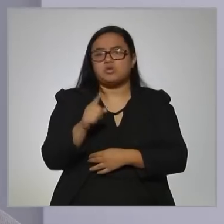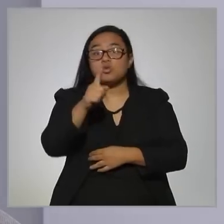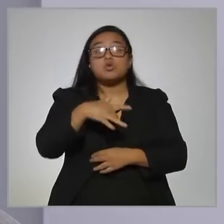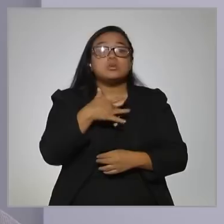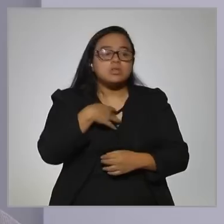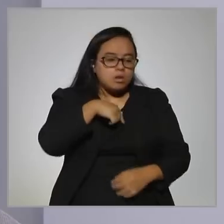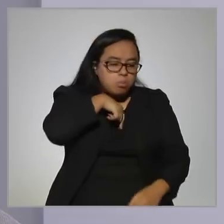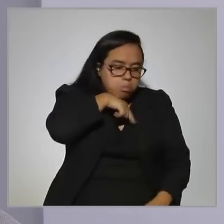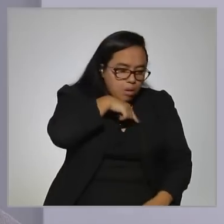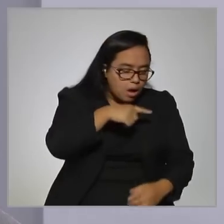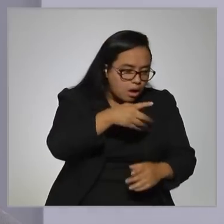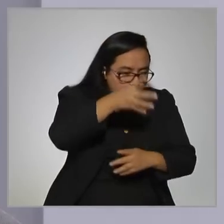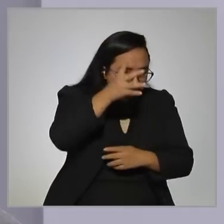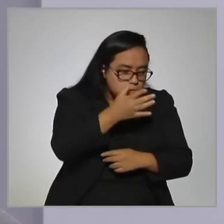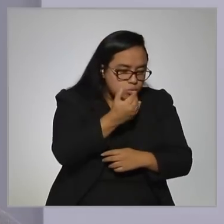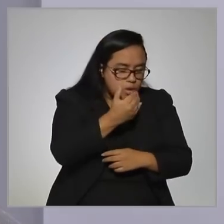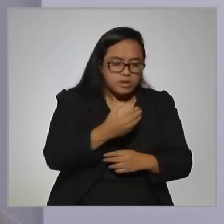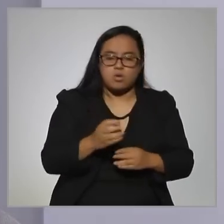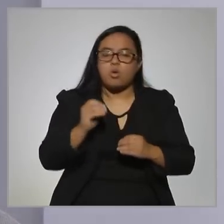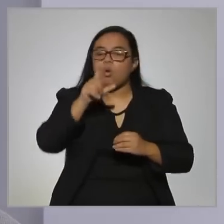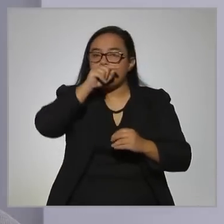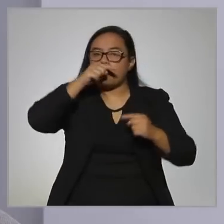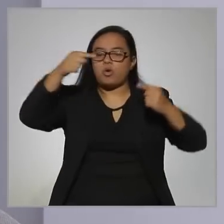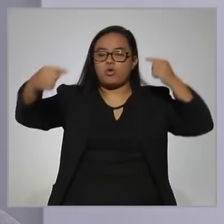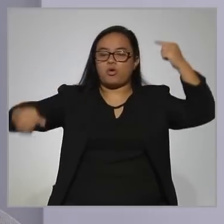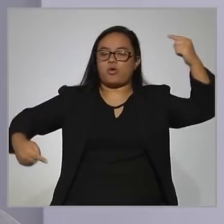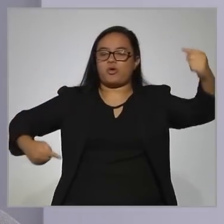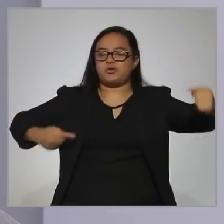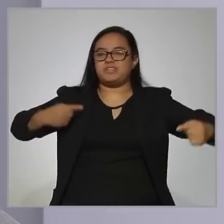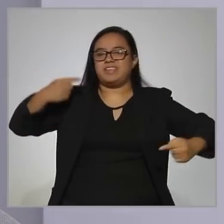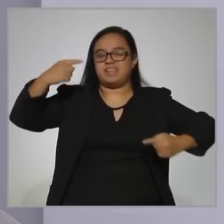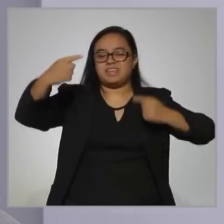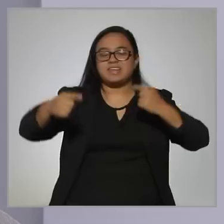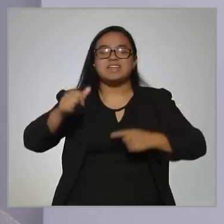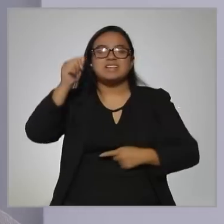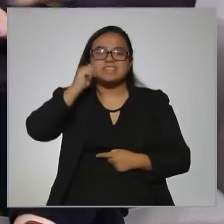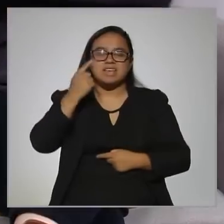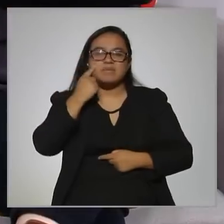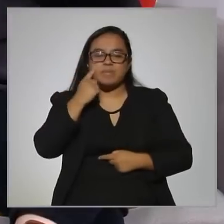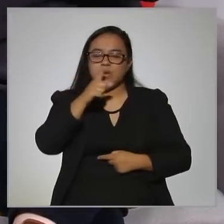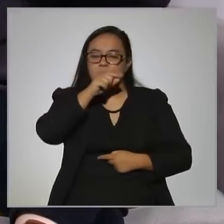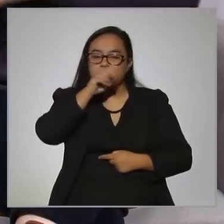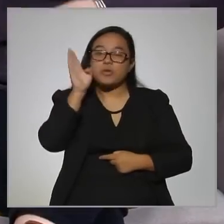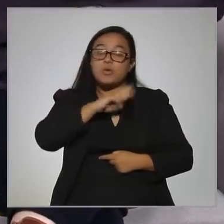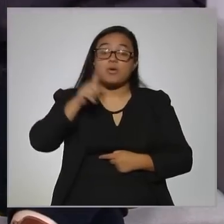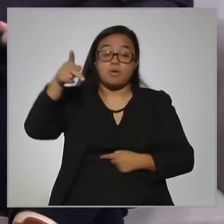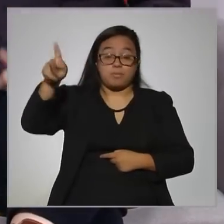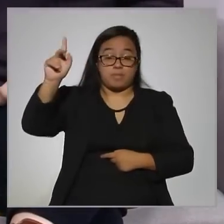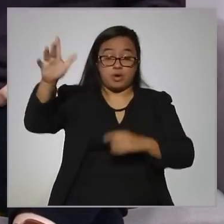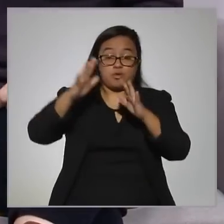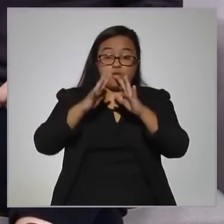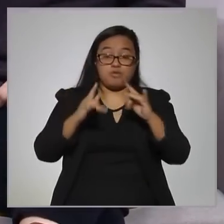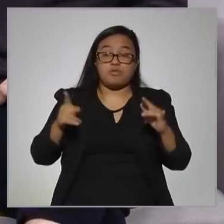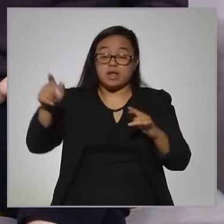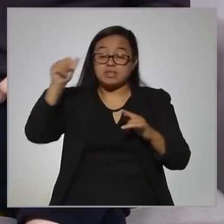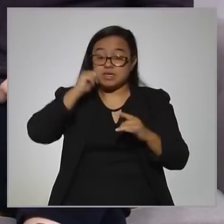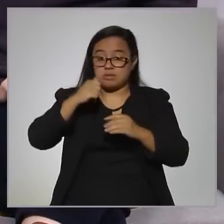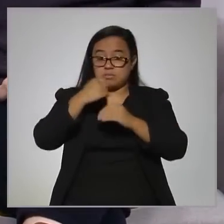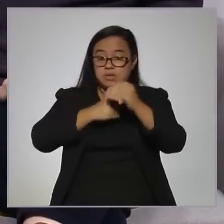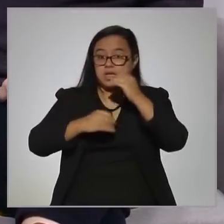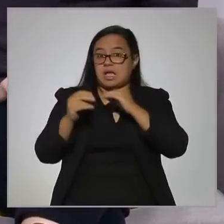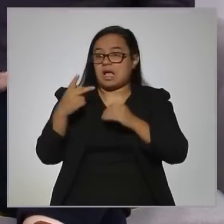tristes tampoco por eso. También los pollos rostizados. Miren, los pollos tienen muy mala fama, pero en Francia son la rosticerie, ¿no? Y